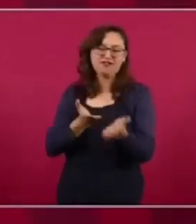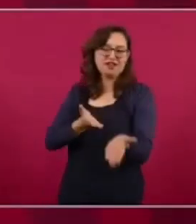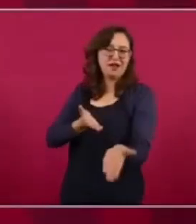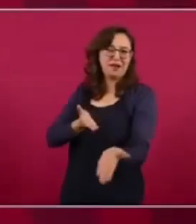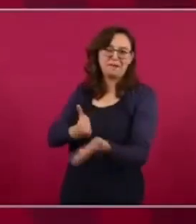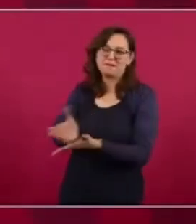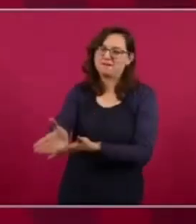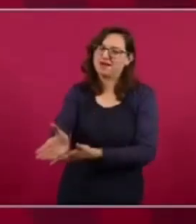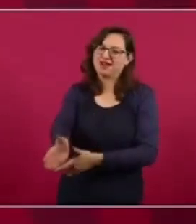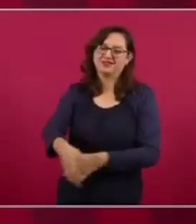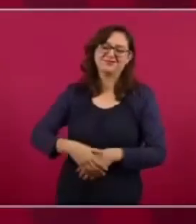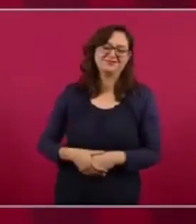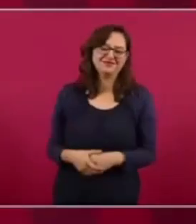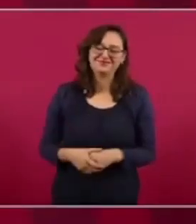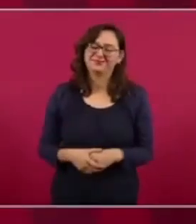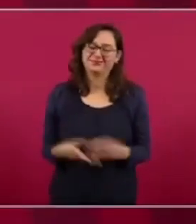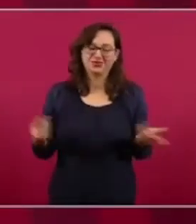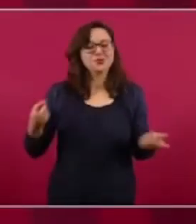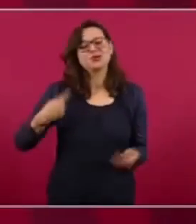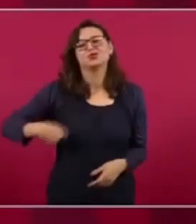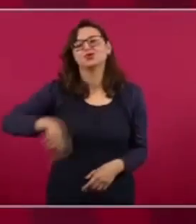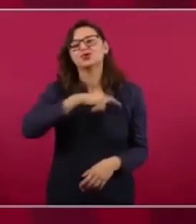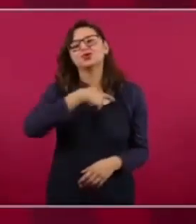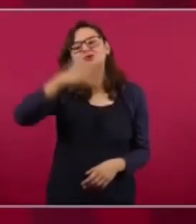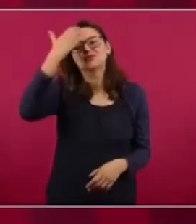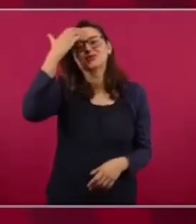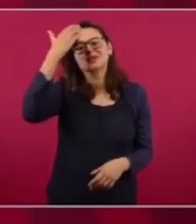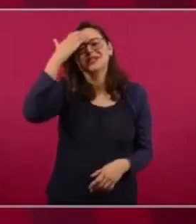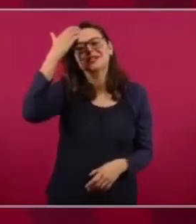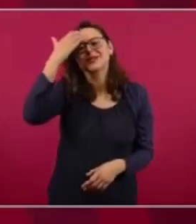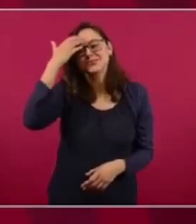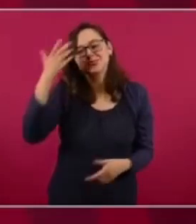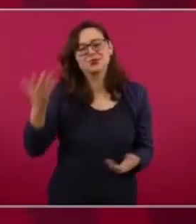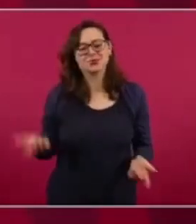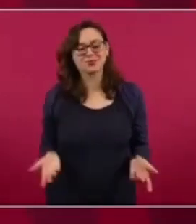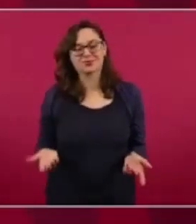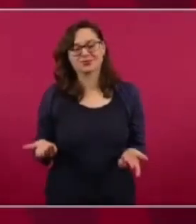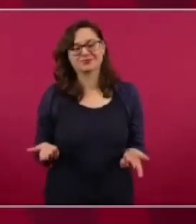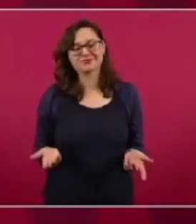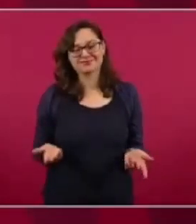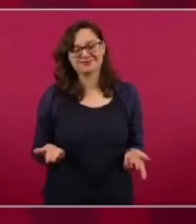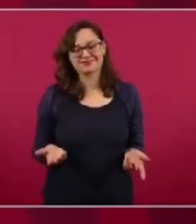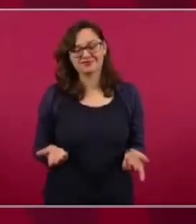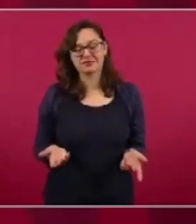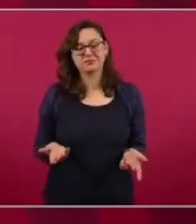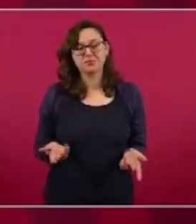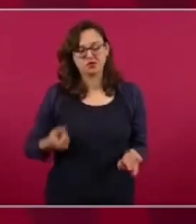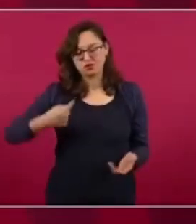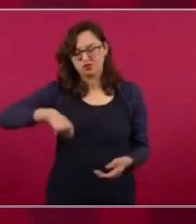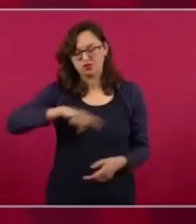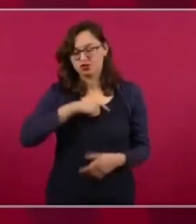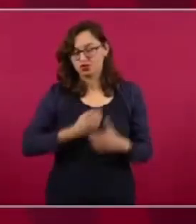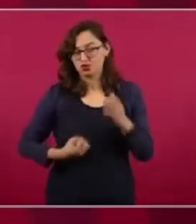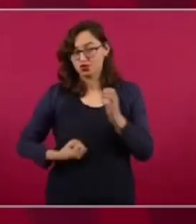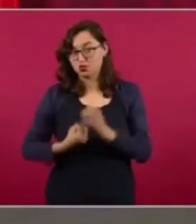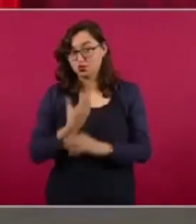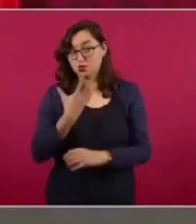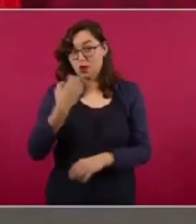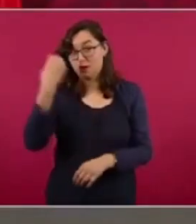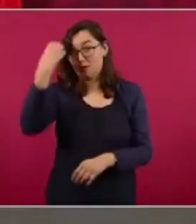Nosotros hemos padecido eso. Si no somos de ayer,